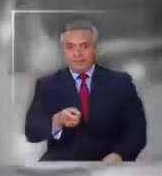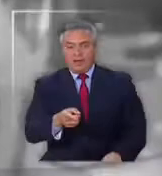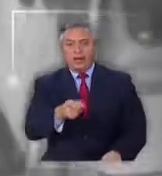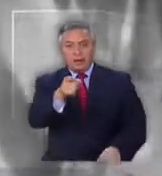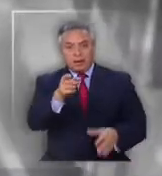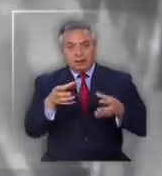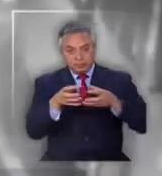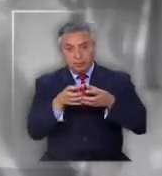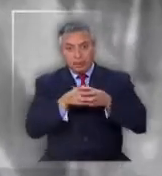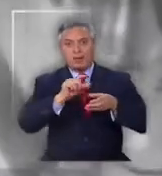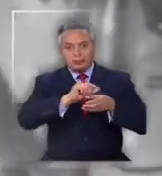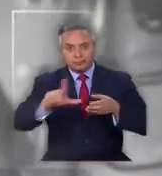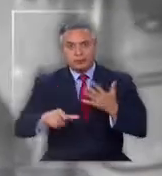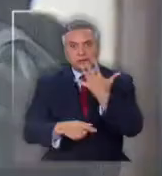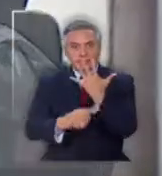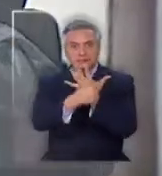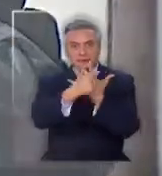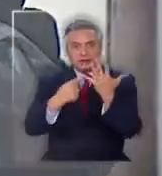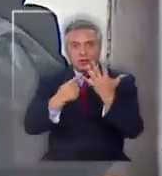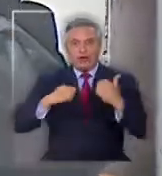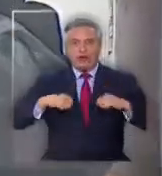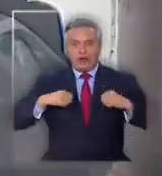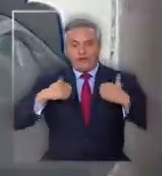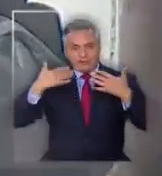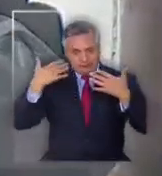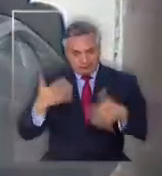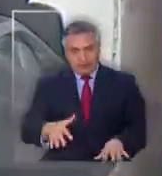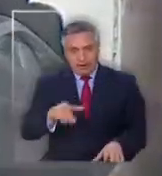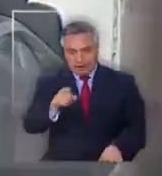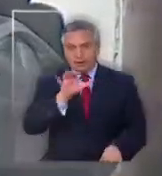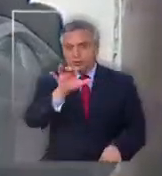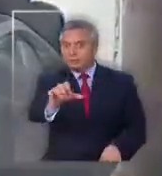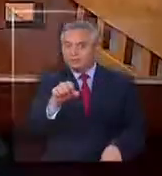incipiente banda. Los 5 jóvenes fueron formalizados por el delito de